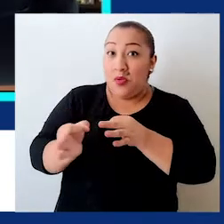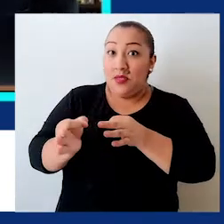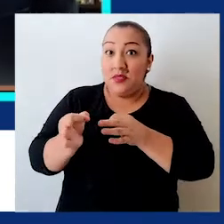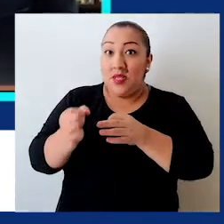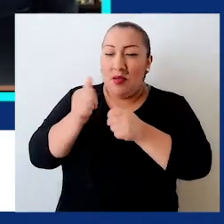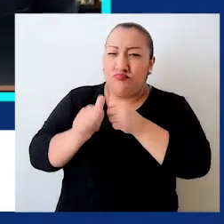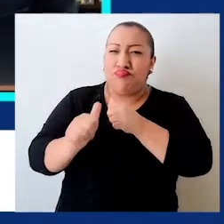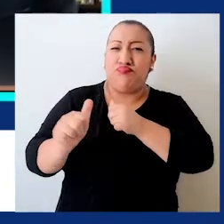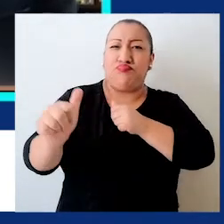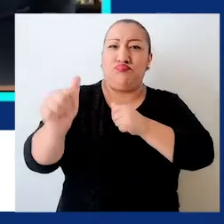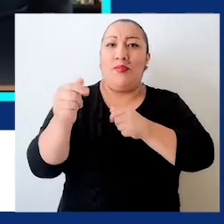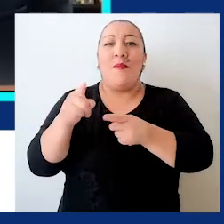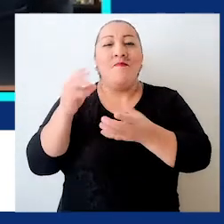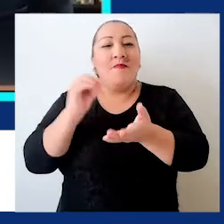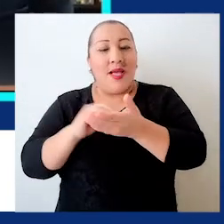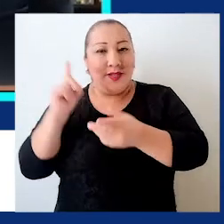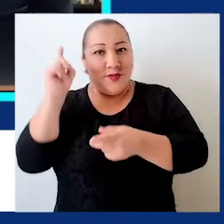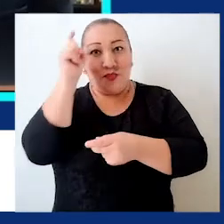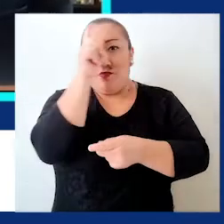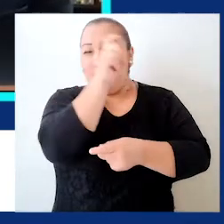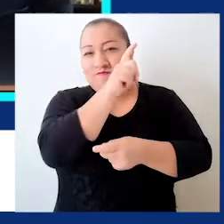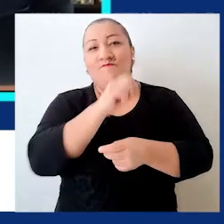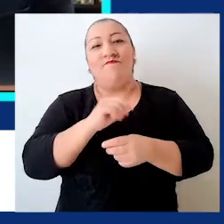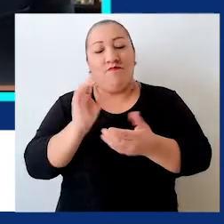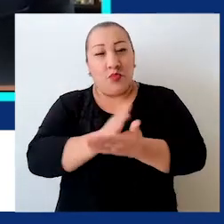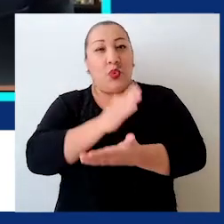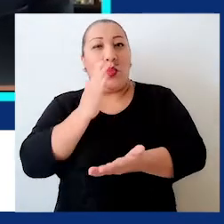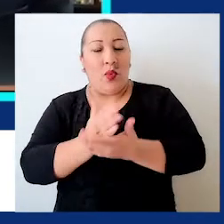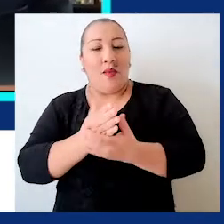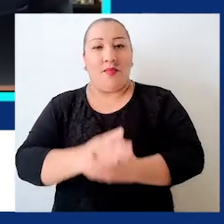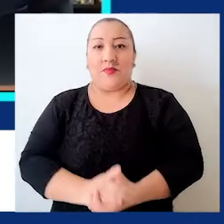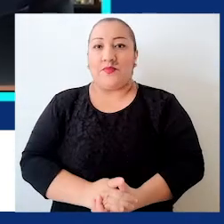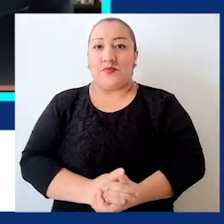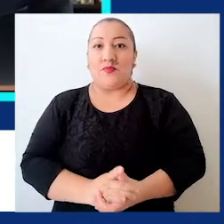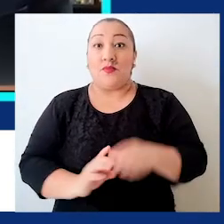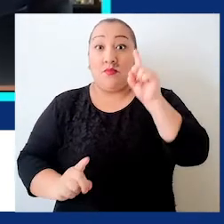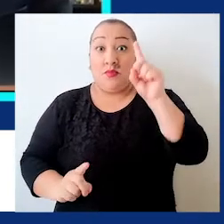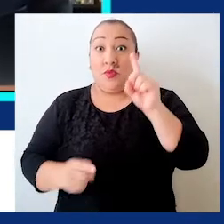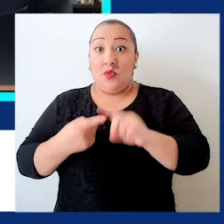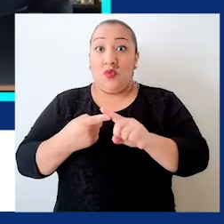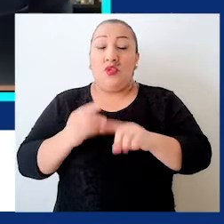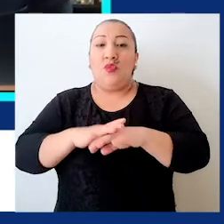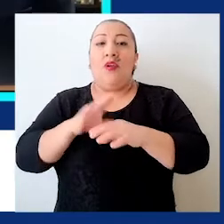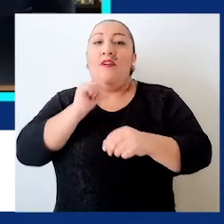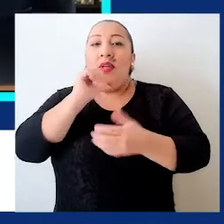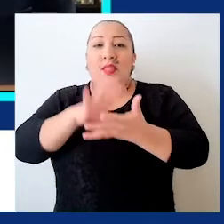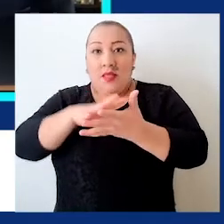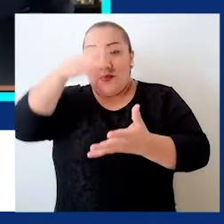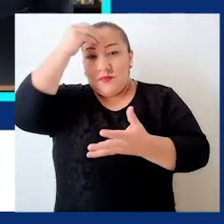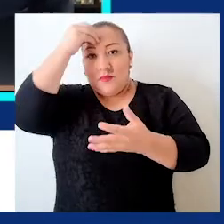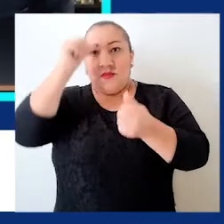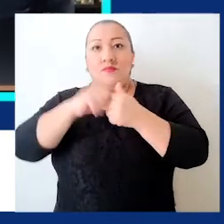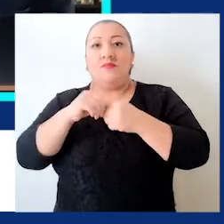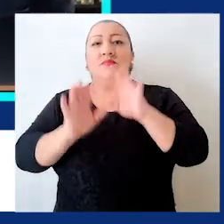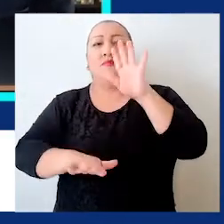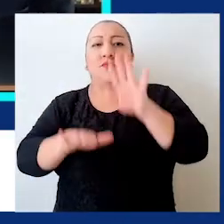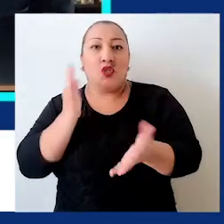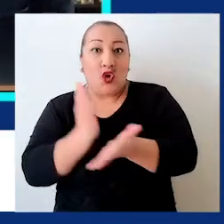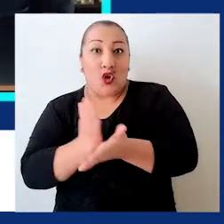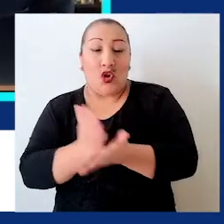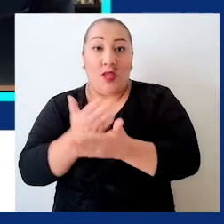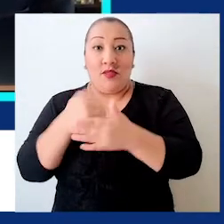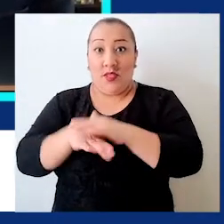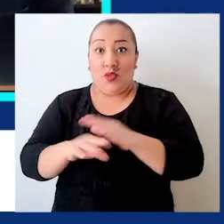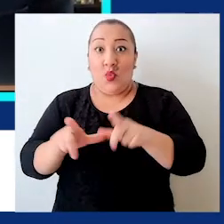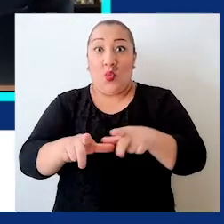dos problemas, dos obstáculos que tiene el sistema educativo. Primero, el tema de las brechas de aprendizajes. La deserción escolar